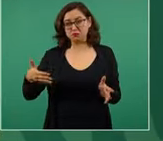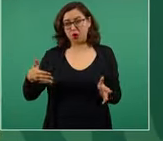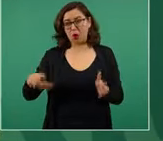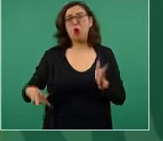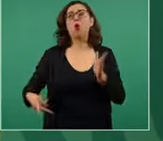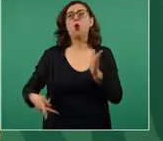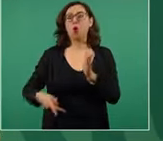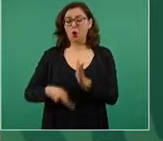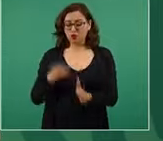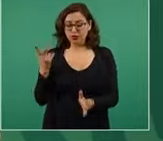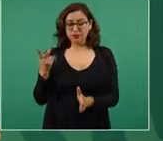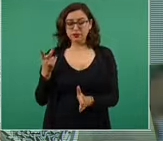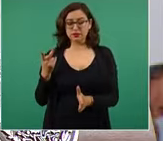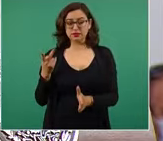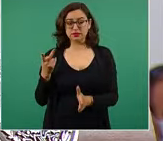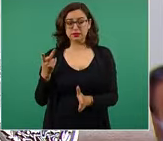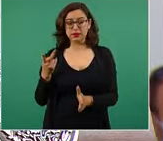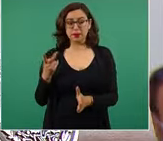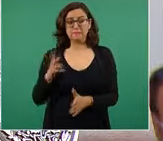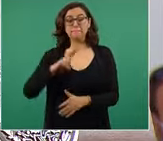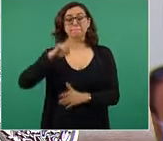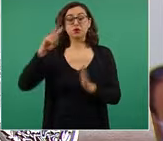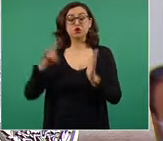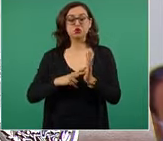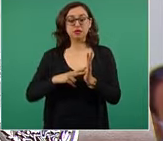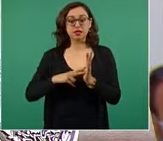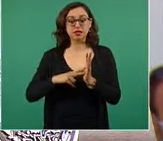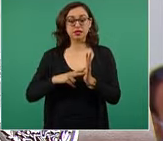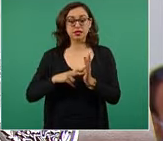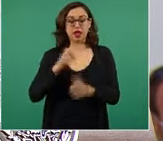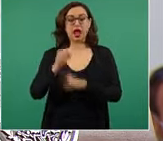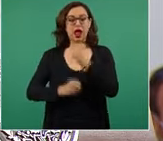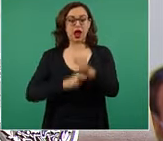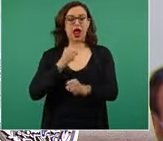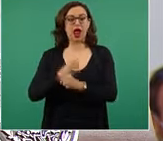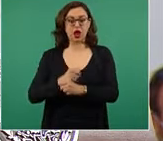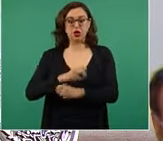cuando en el 2000